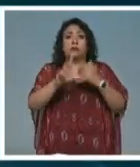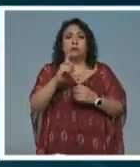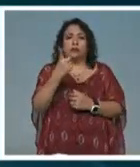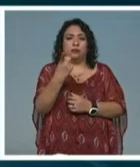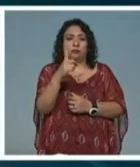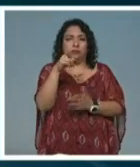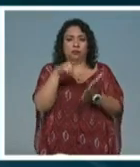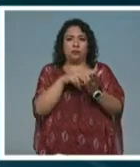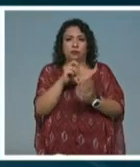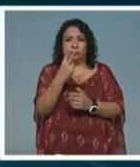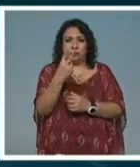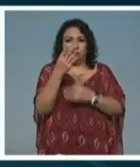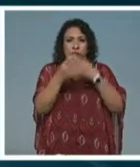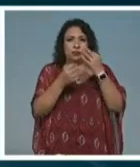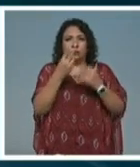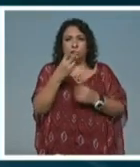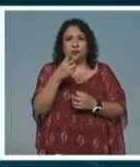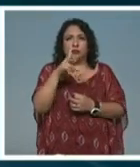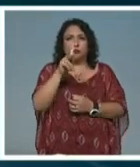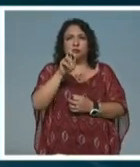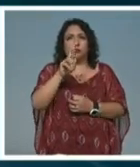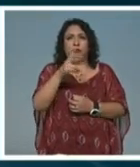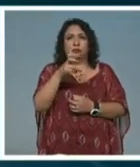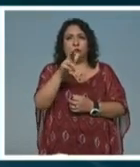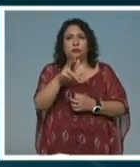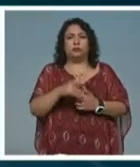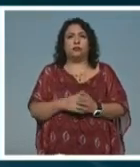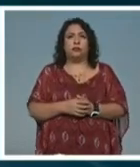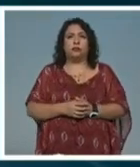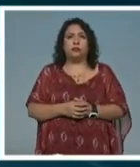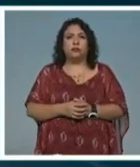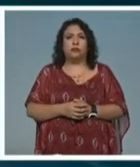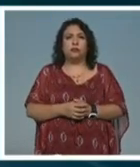2022. Noticias 22, Víctor Gaspar.